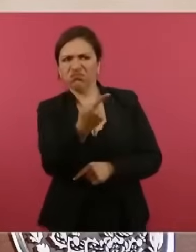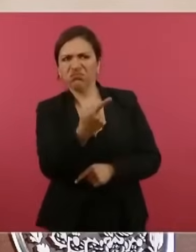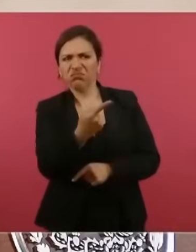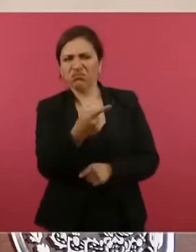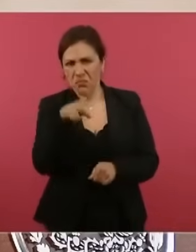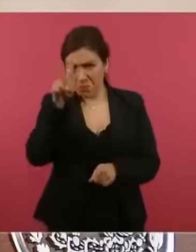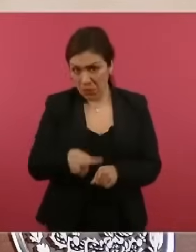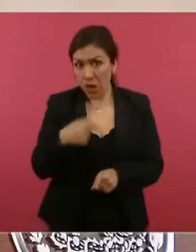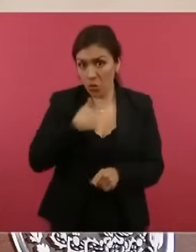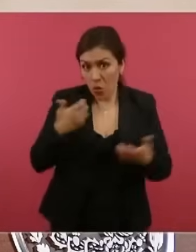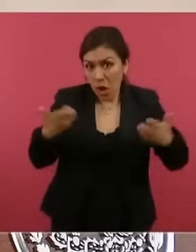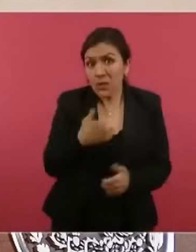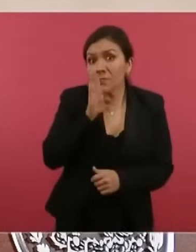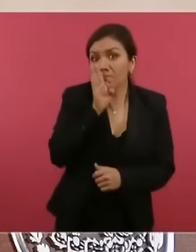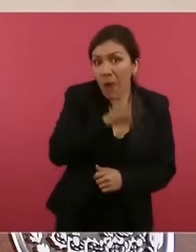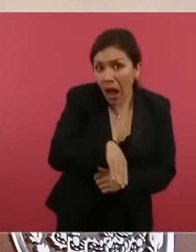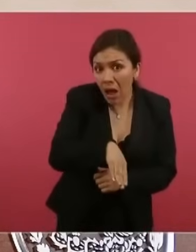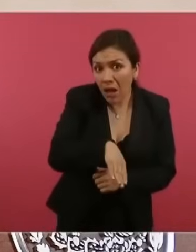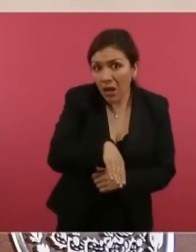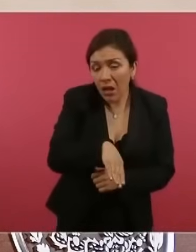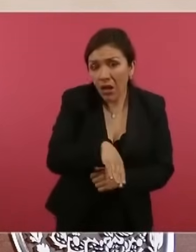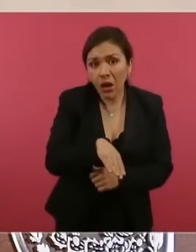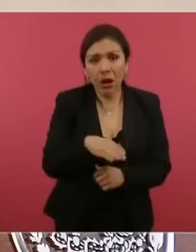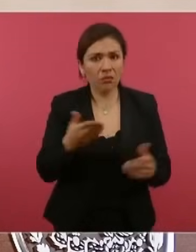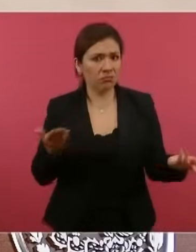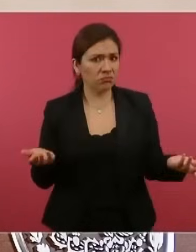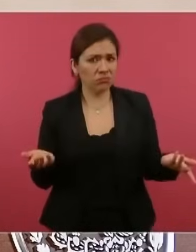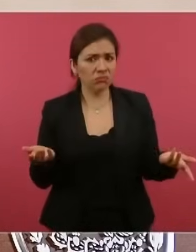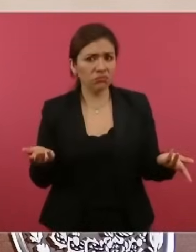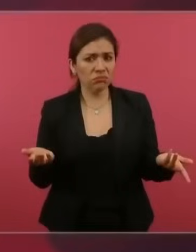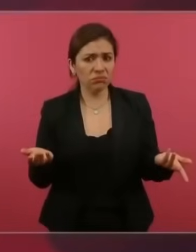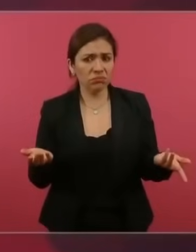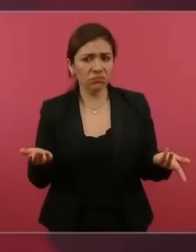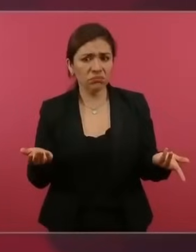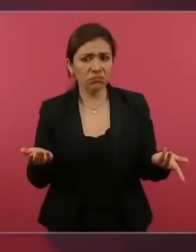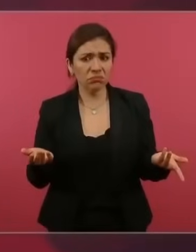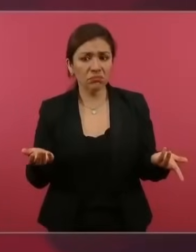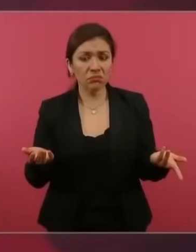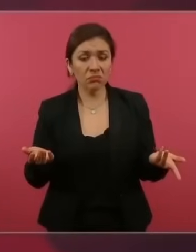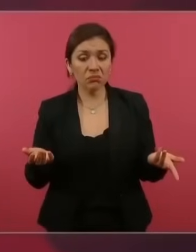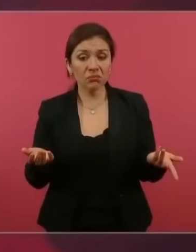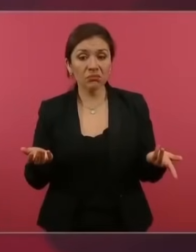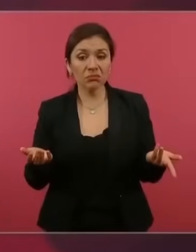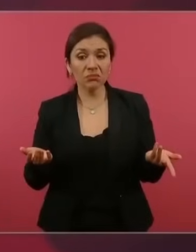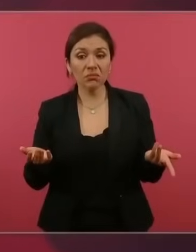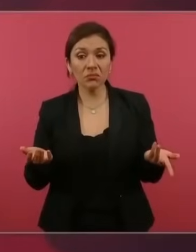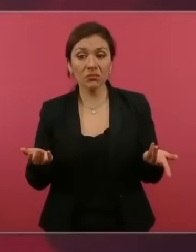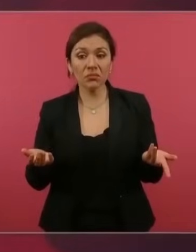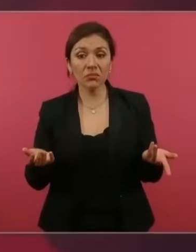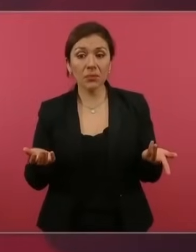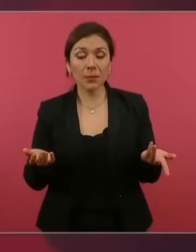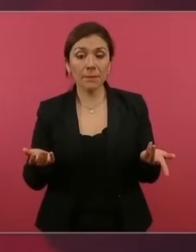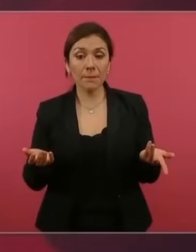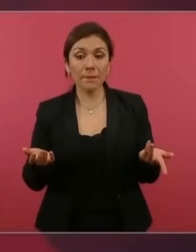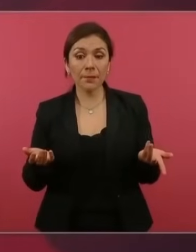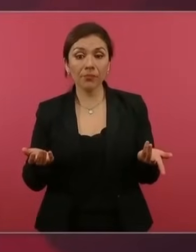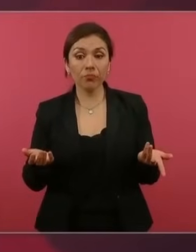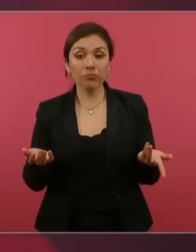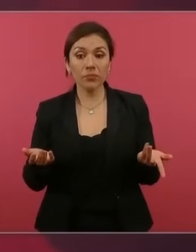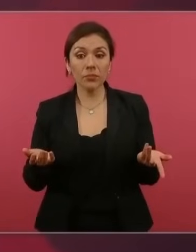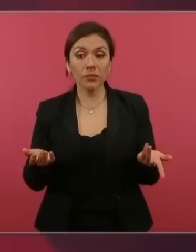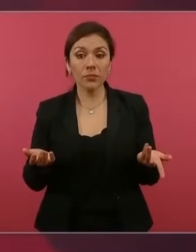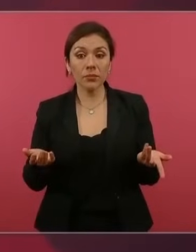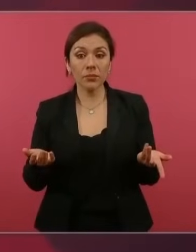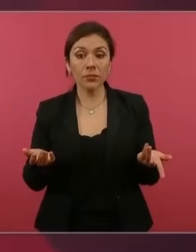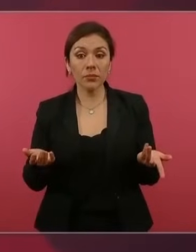si yo cometí una